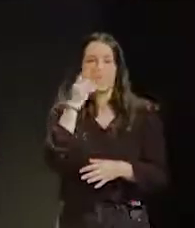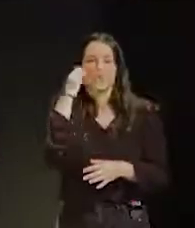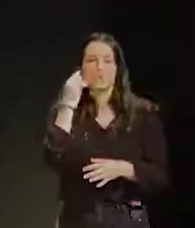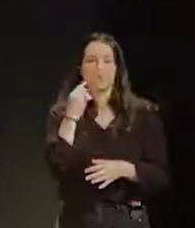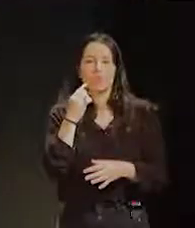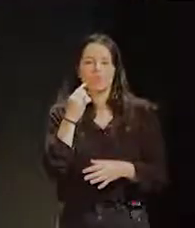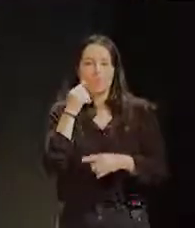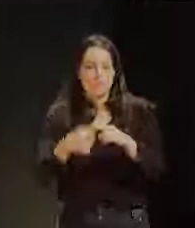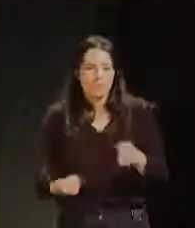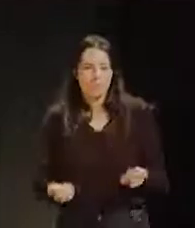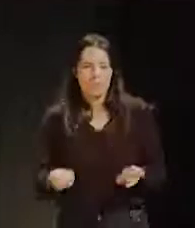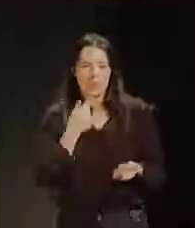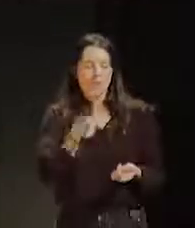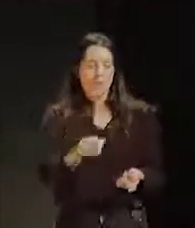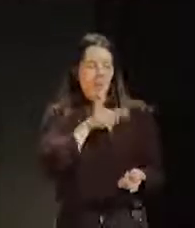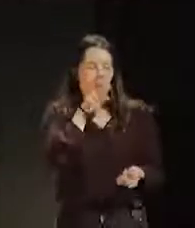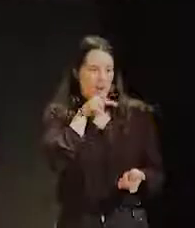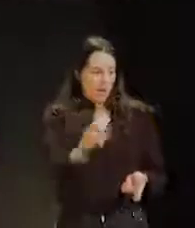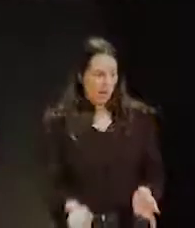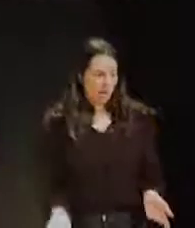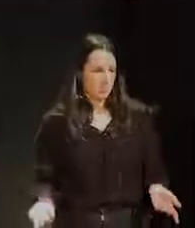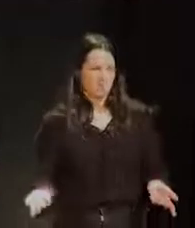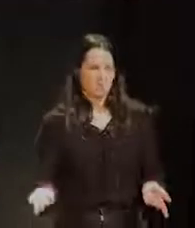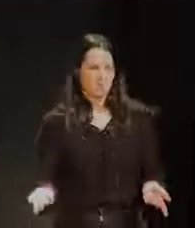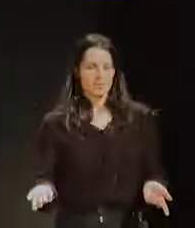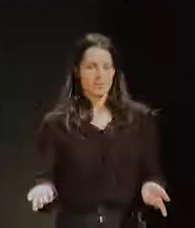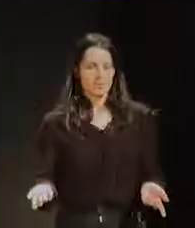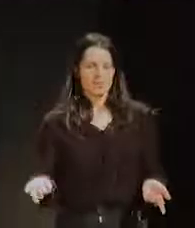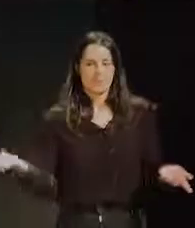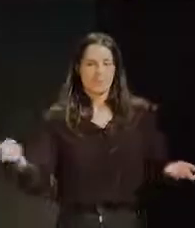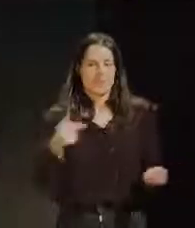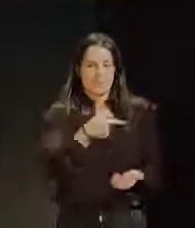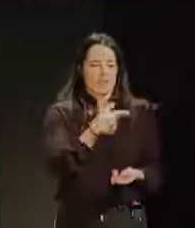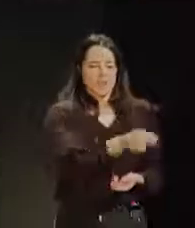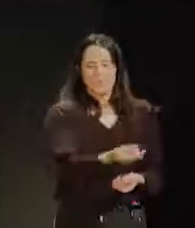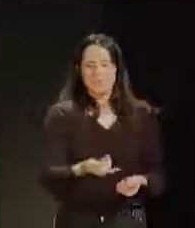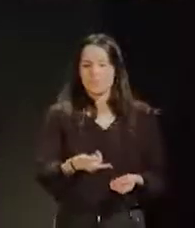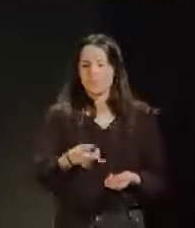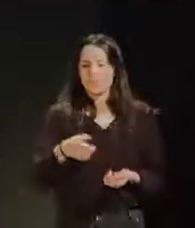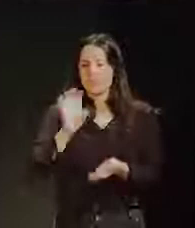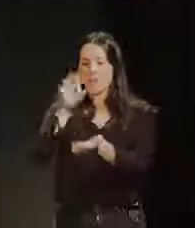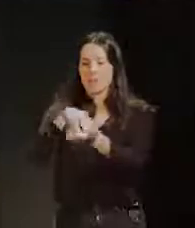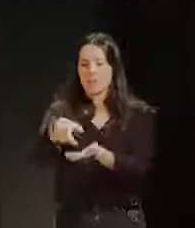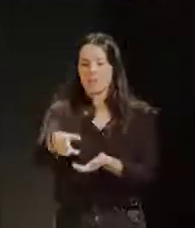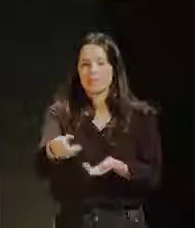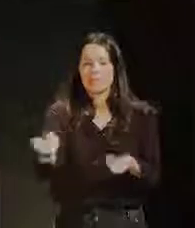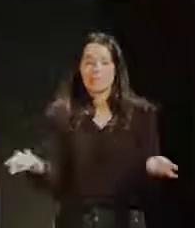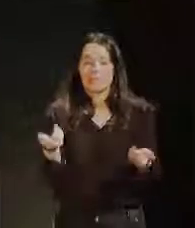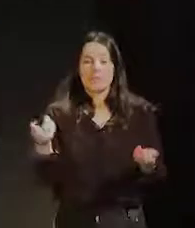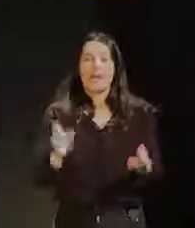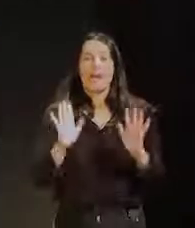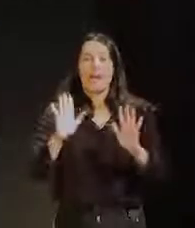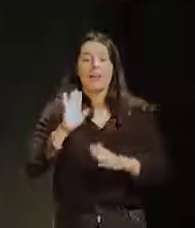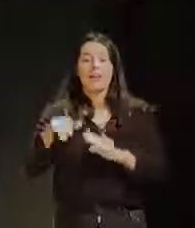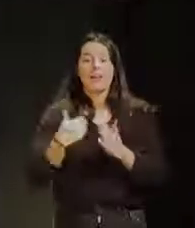decían, pero ella habla. Y yo dije, ¿dónde la vamos a meter? Y apareció la